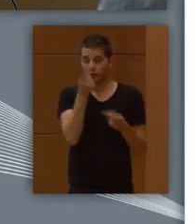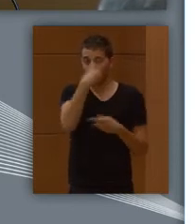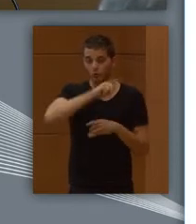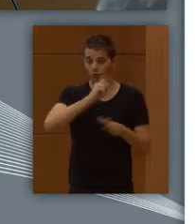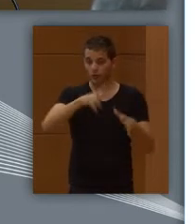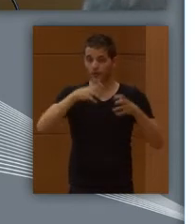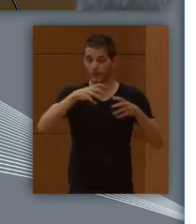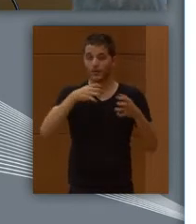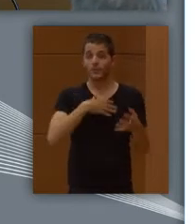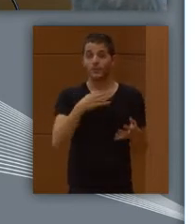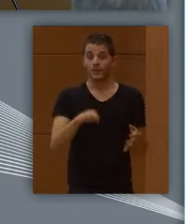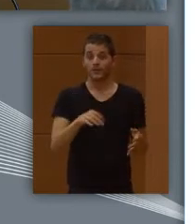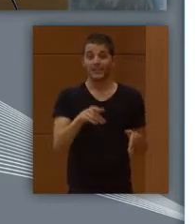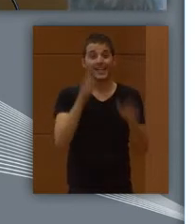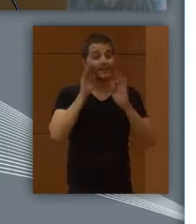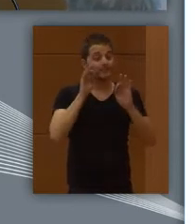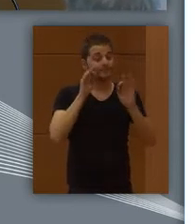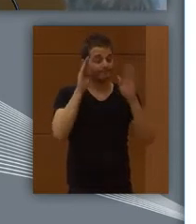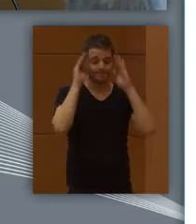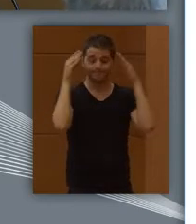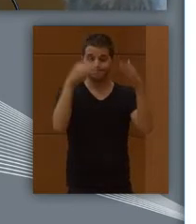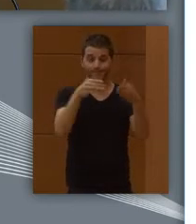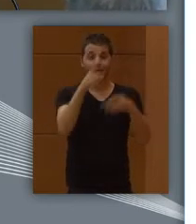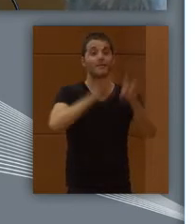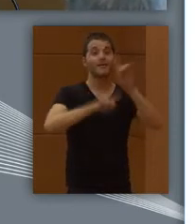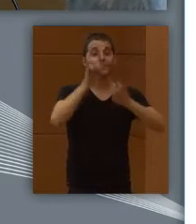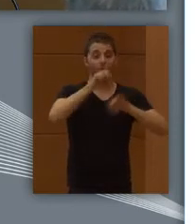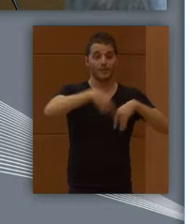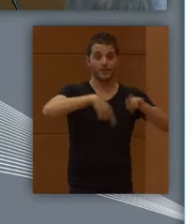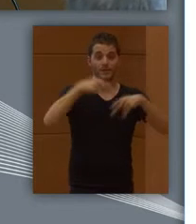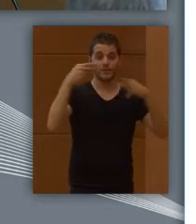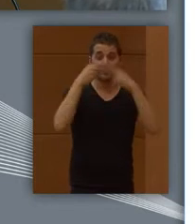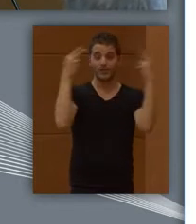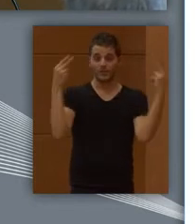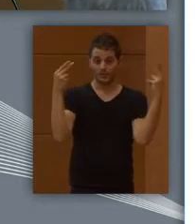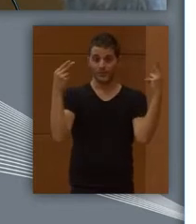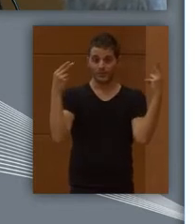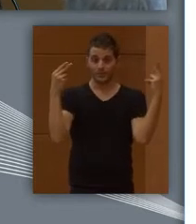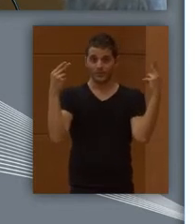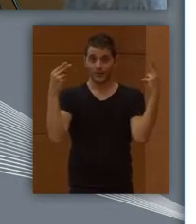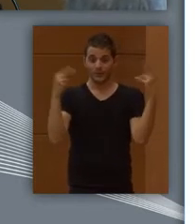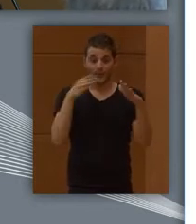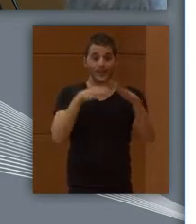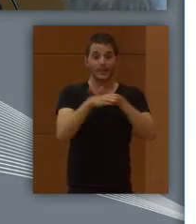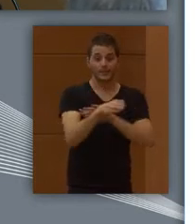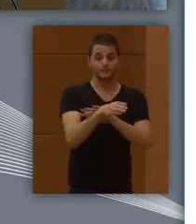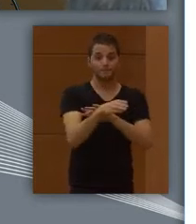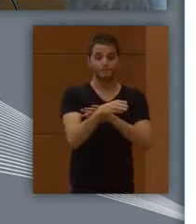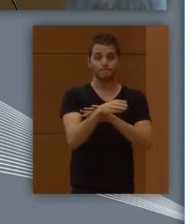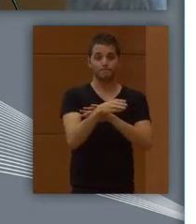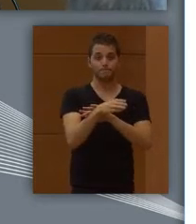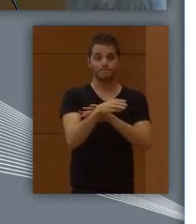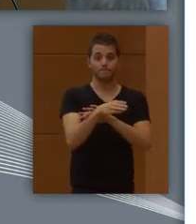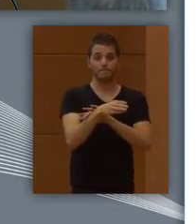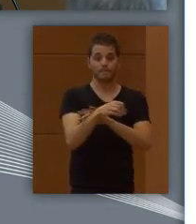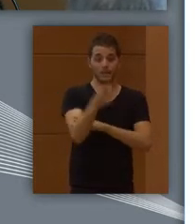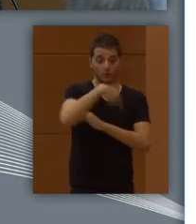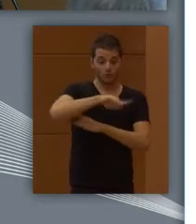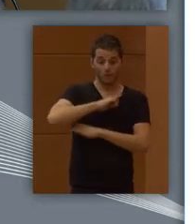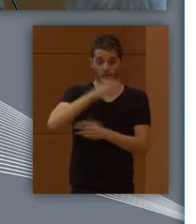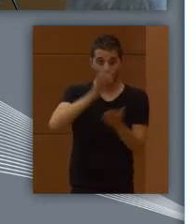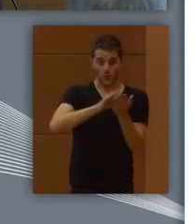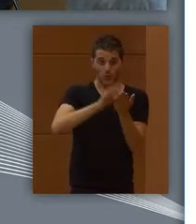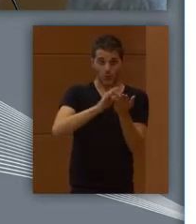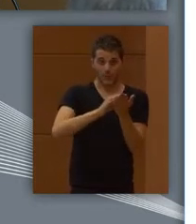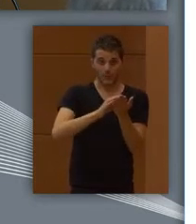aprender para precisamente el problema del transporte público y de la accesibilidad en nuestras